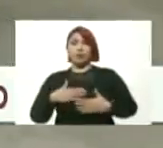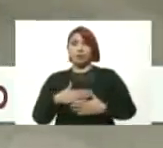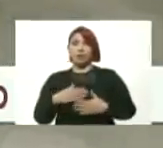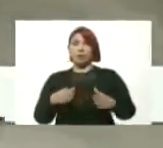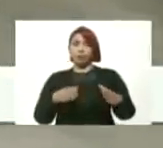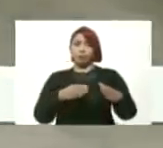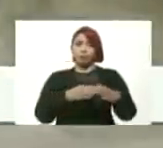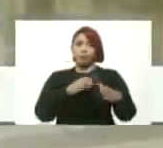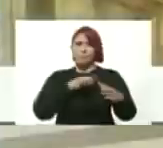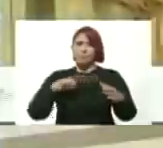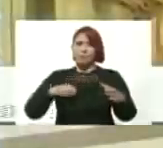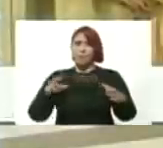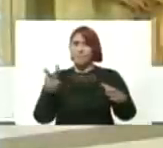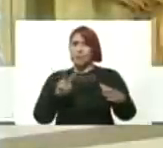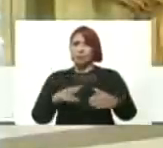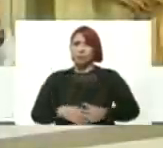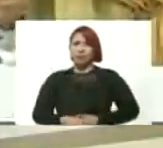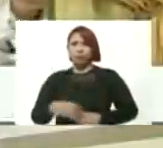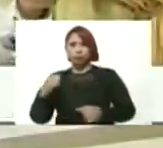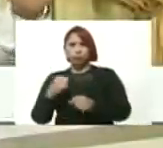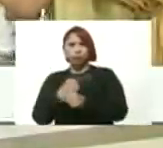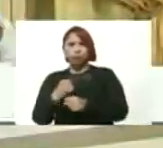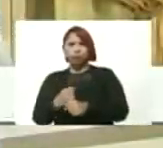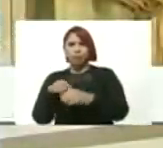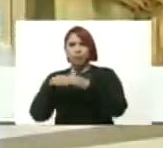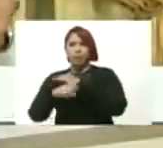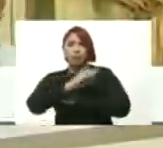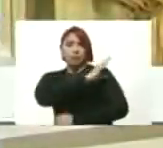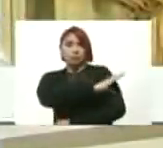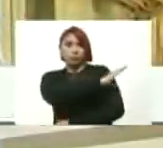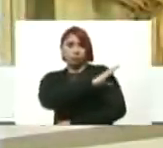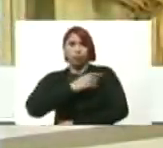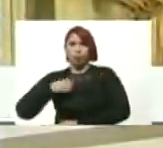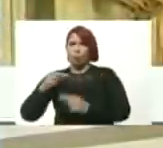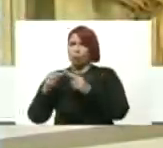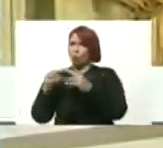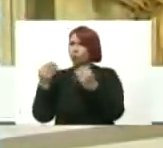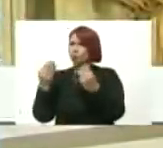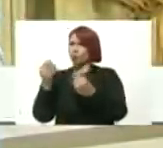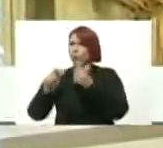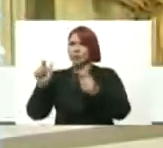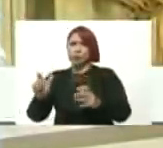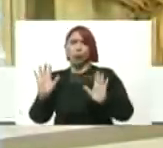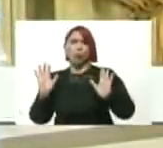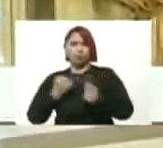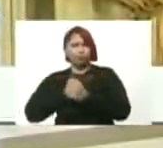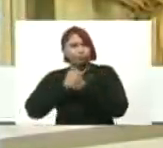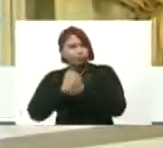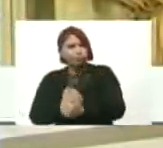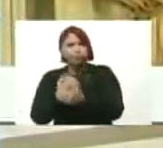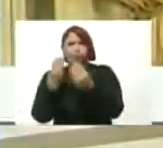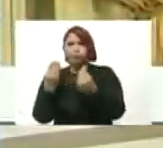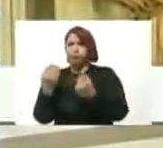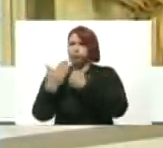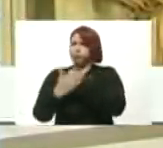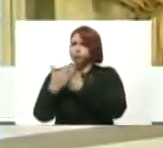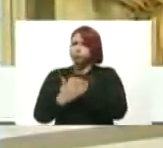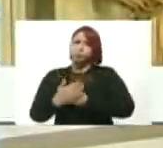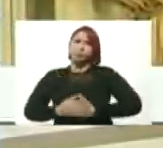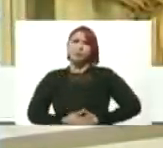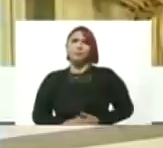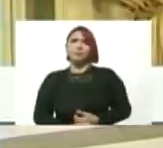venezolano que trabaja en las clínicas los conocemos yo conozco a muchos muy queridos muy queridas ellas y